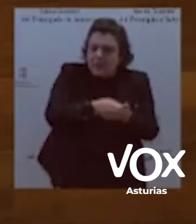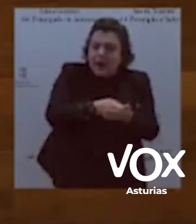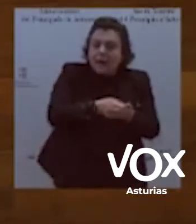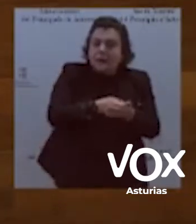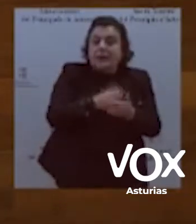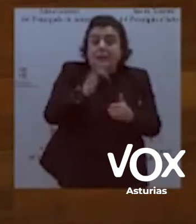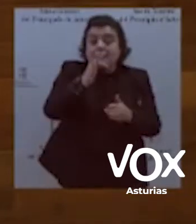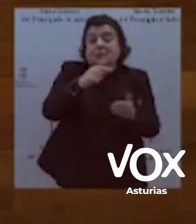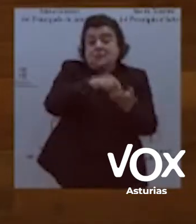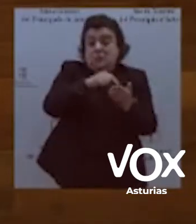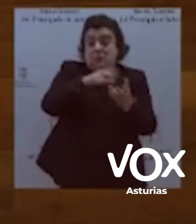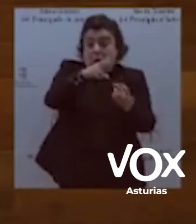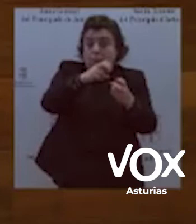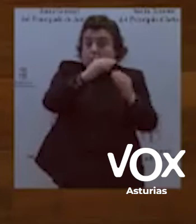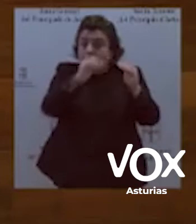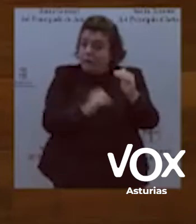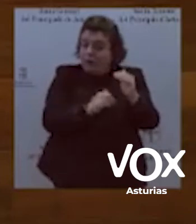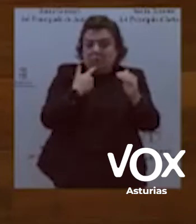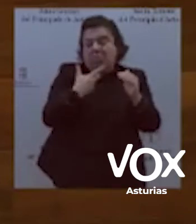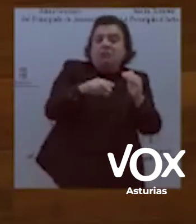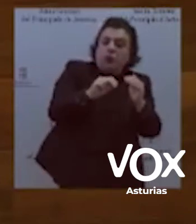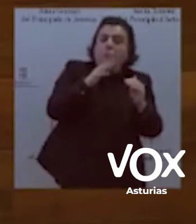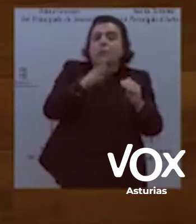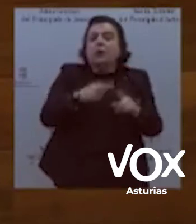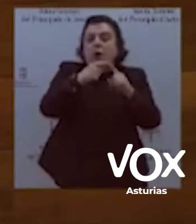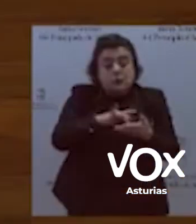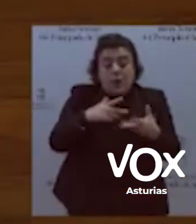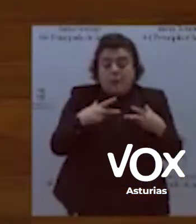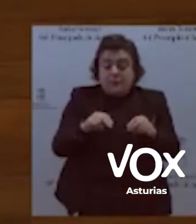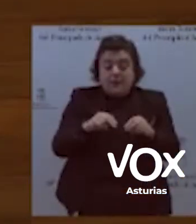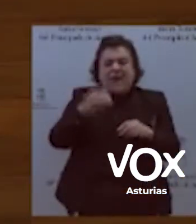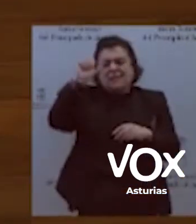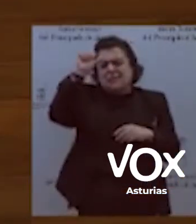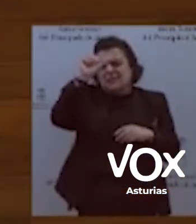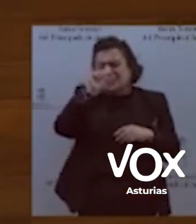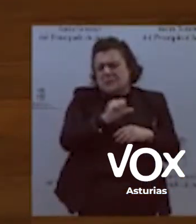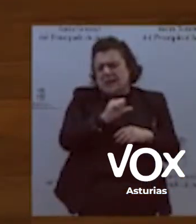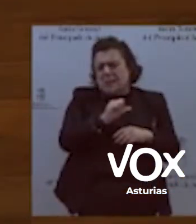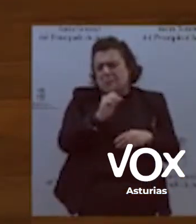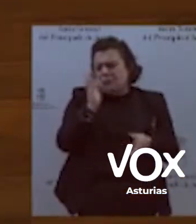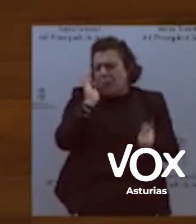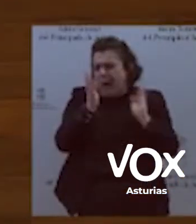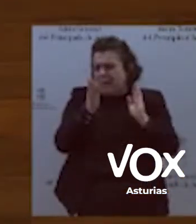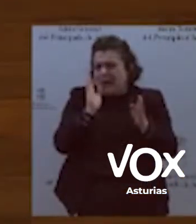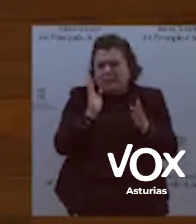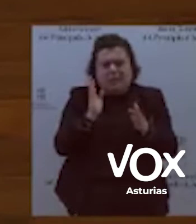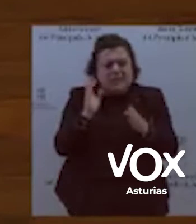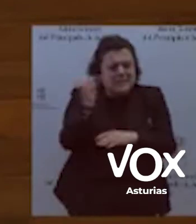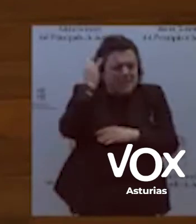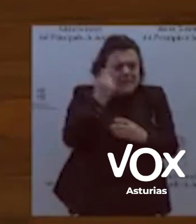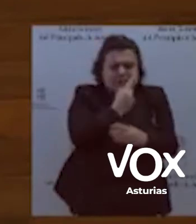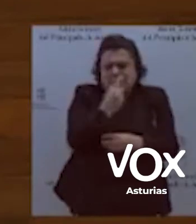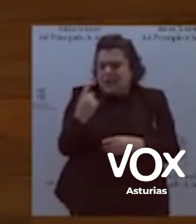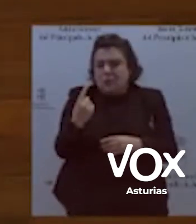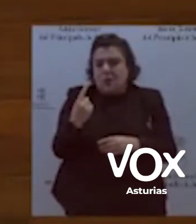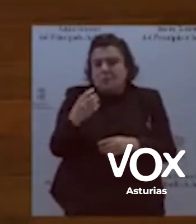no corran peligro sus asignaciones y que tengan para comer, que es lo que quieren. Pero no van a poder, no lo van a hacer, rebatir las